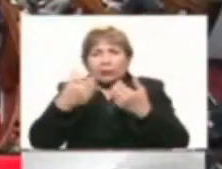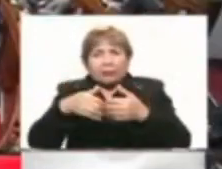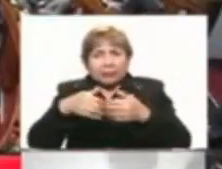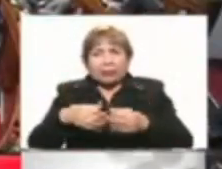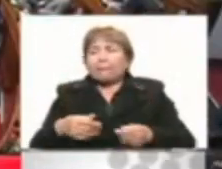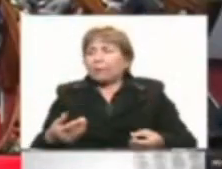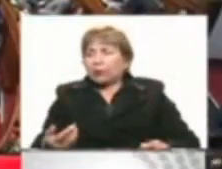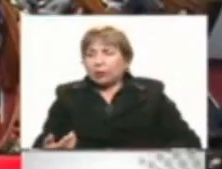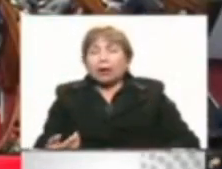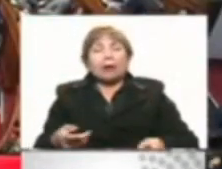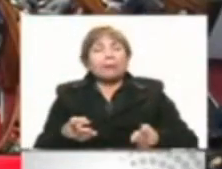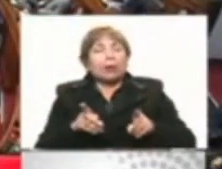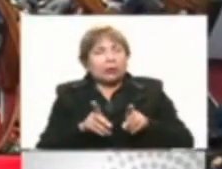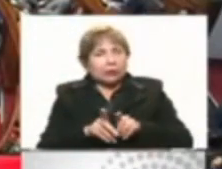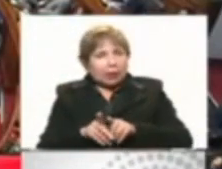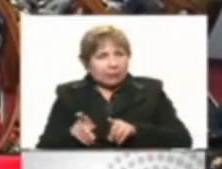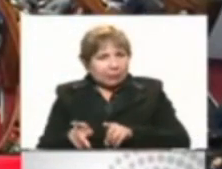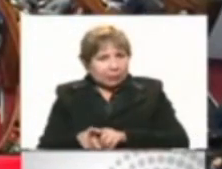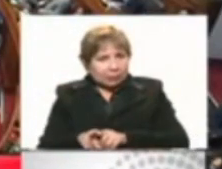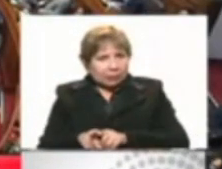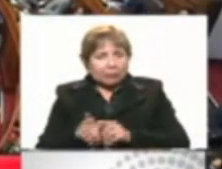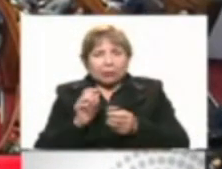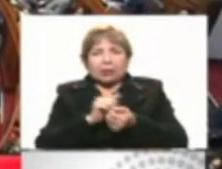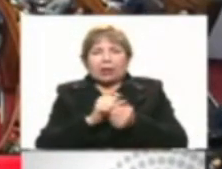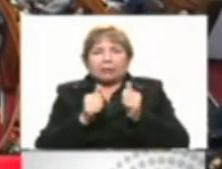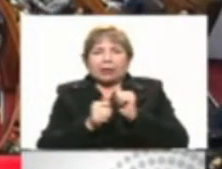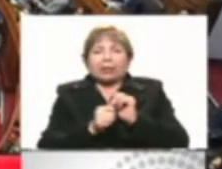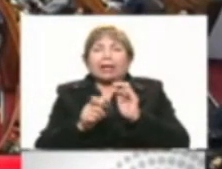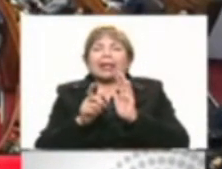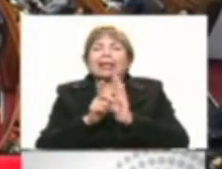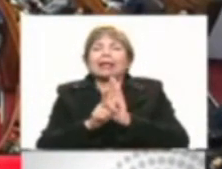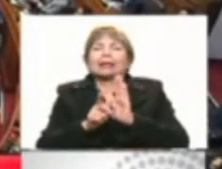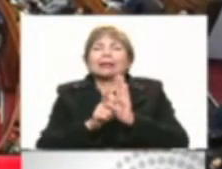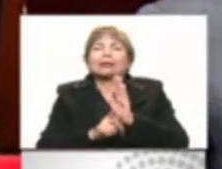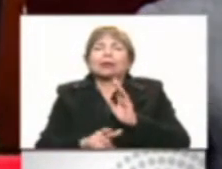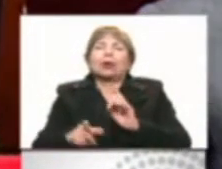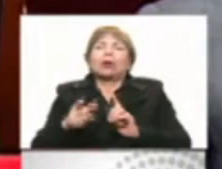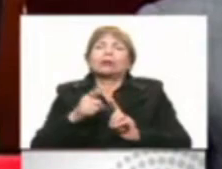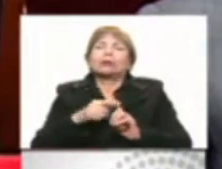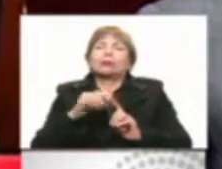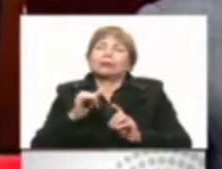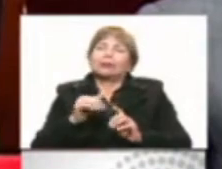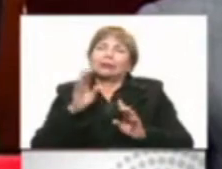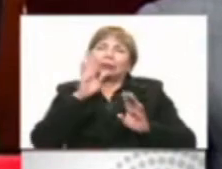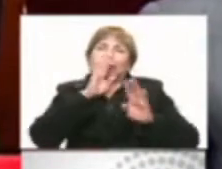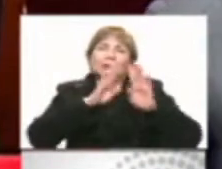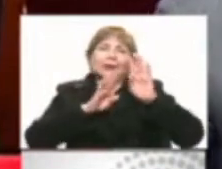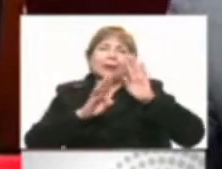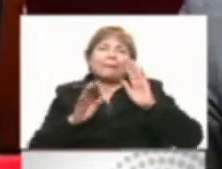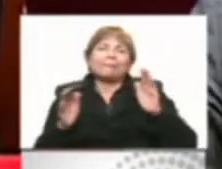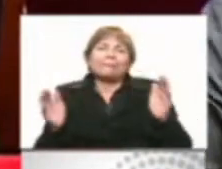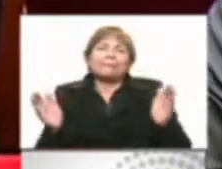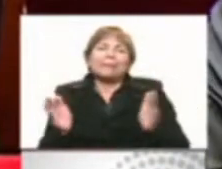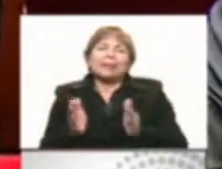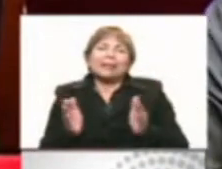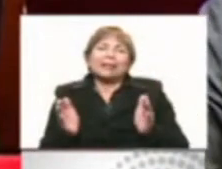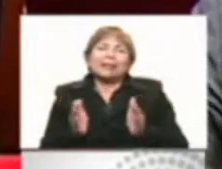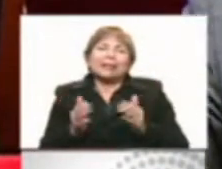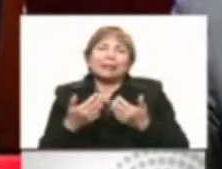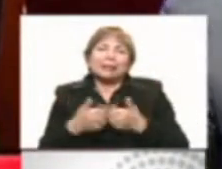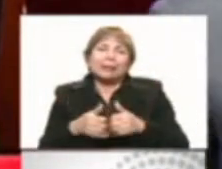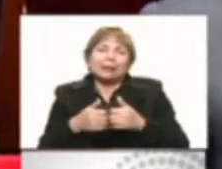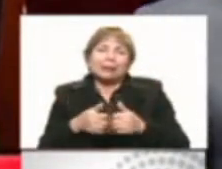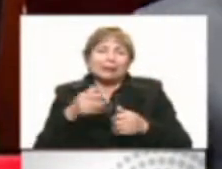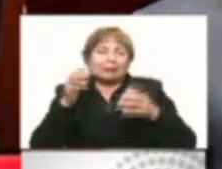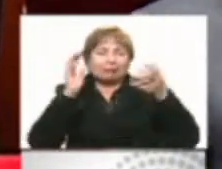Pero también tenemos que cambiar la legislación tributaria. Una preocupación son las pequeñas empresas. Tienen un